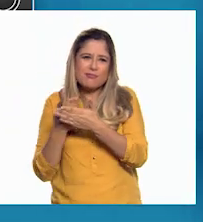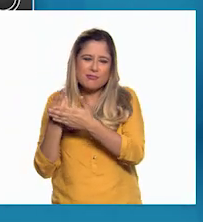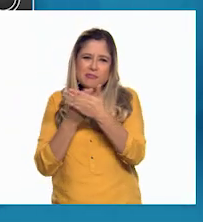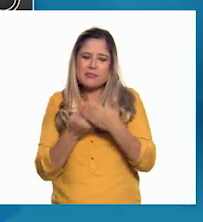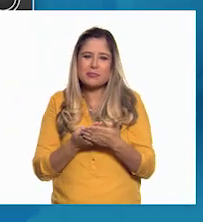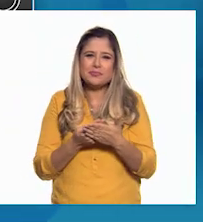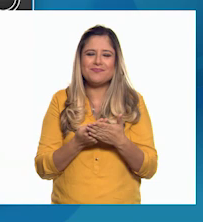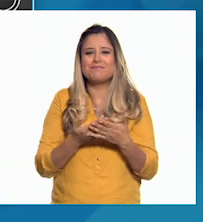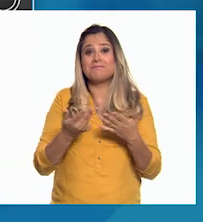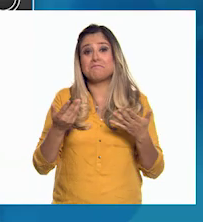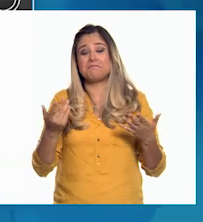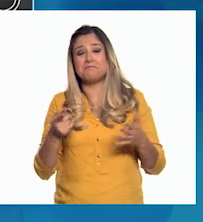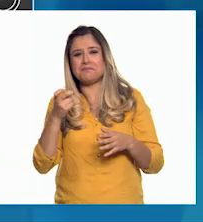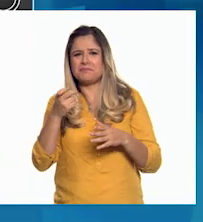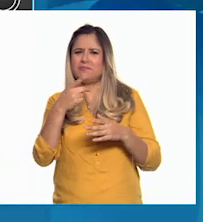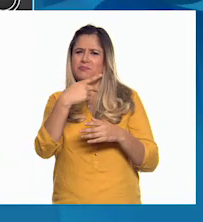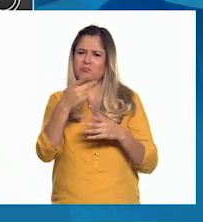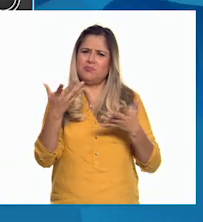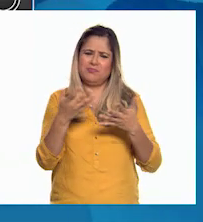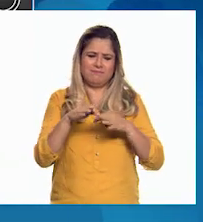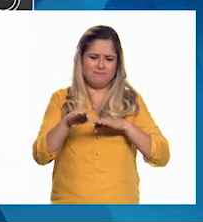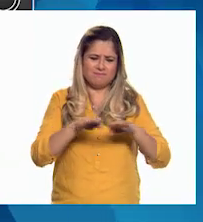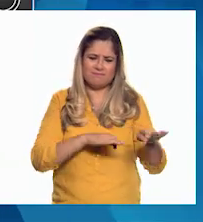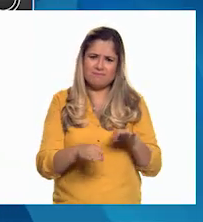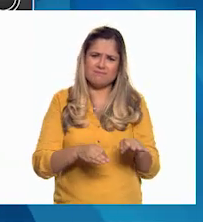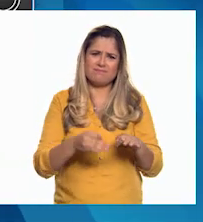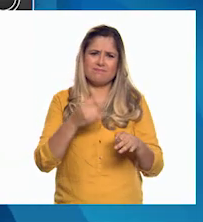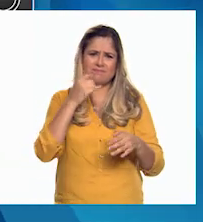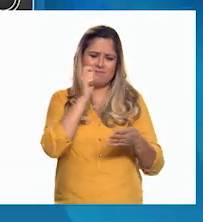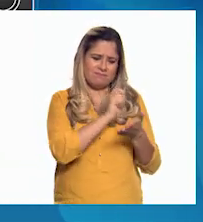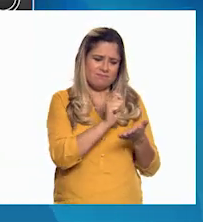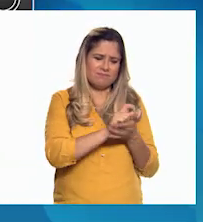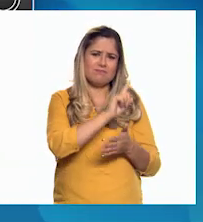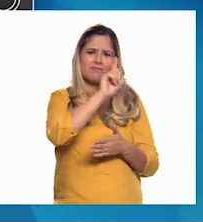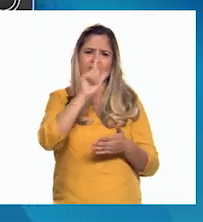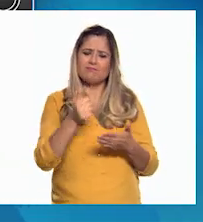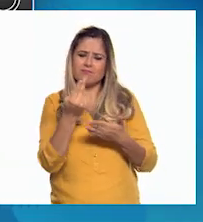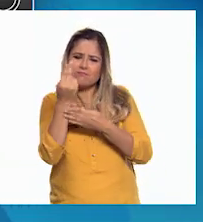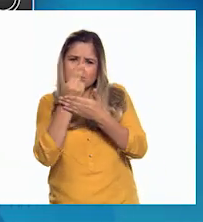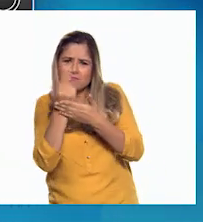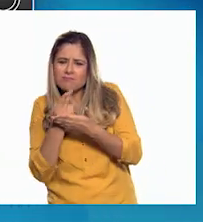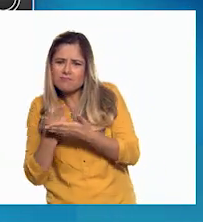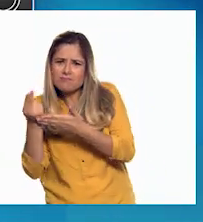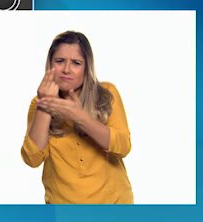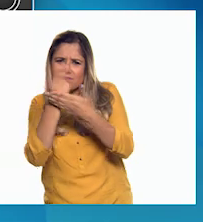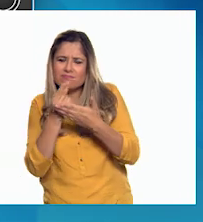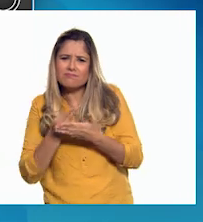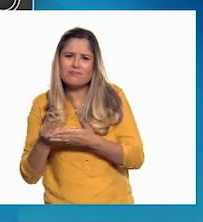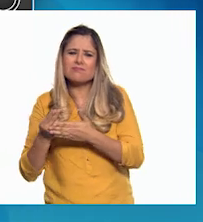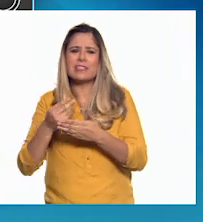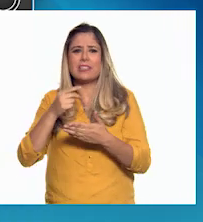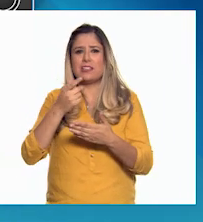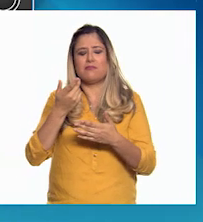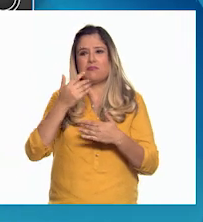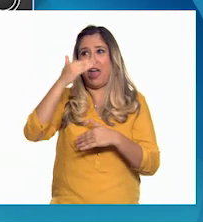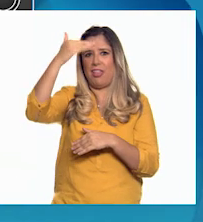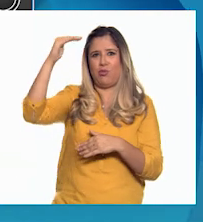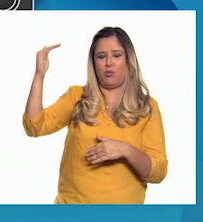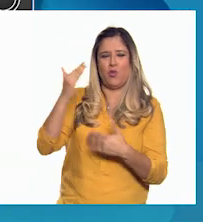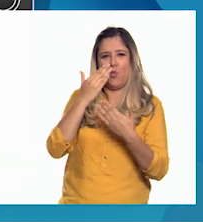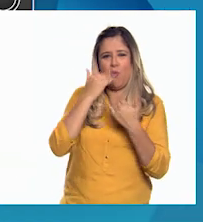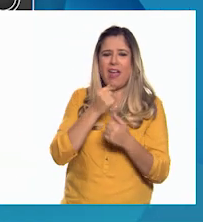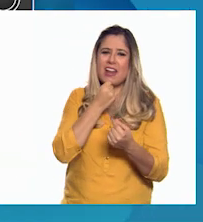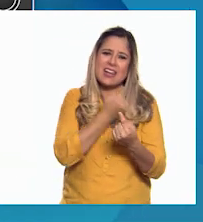Esta manera de trabajar que no se da cuando escribes para adultos. ¿Cómo